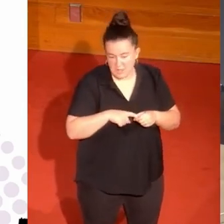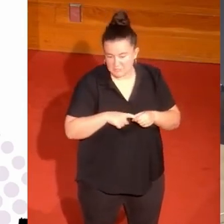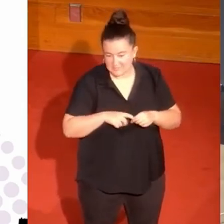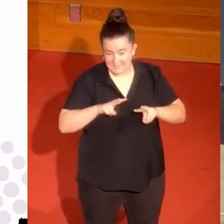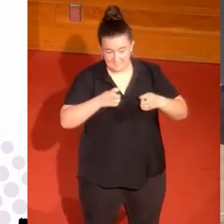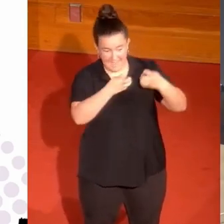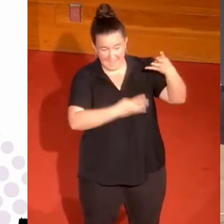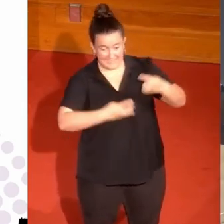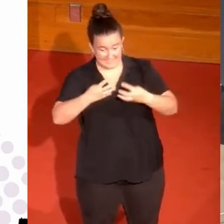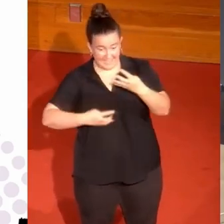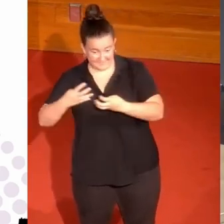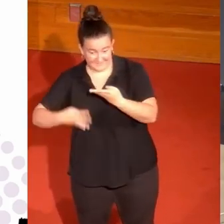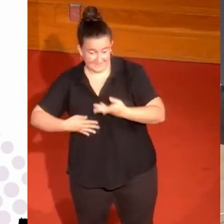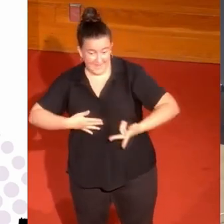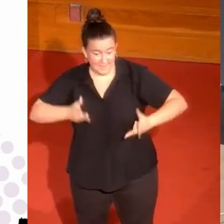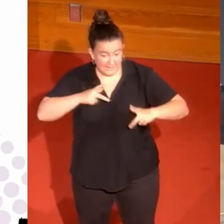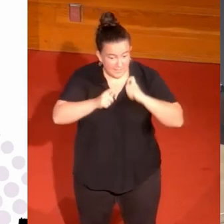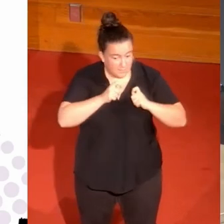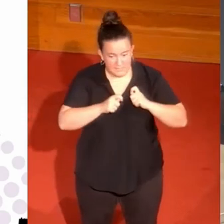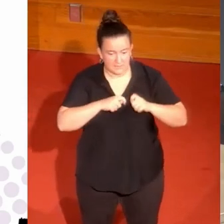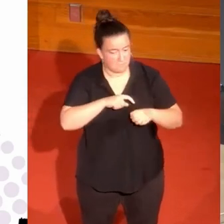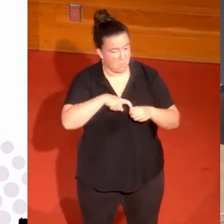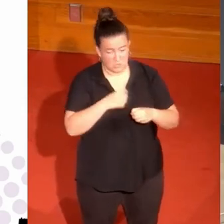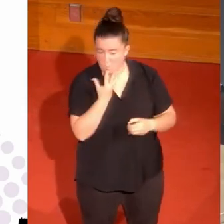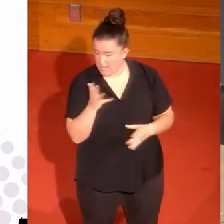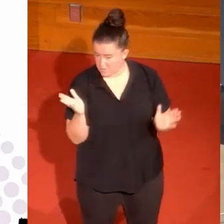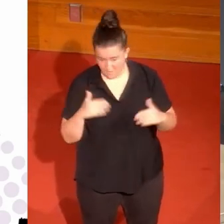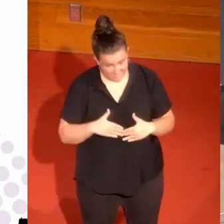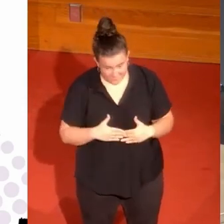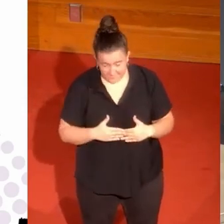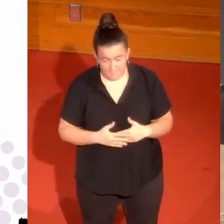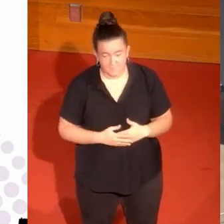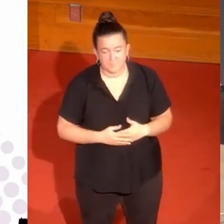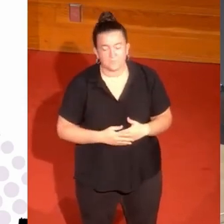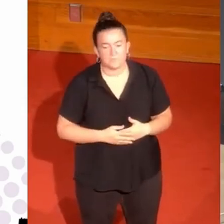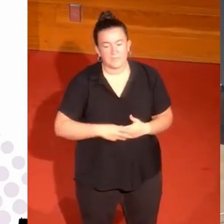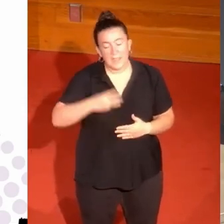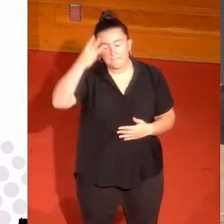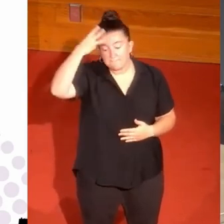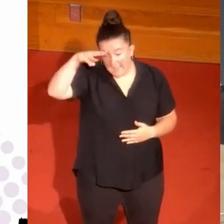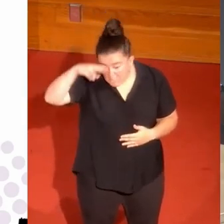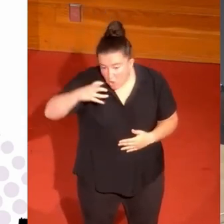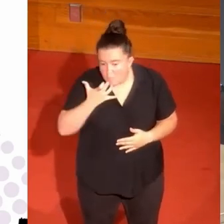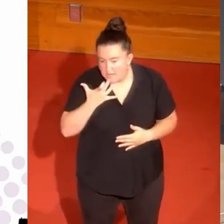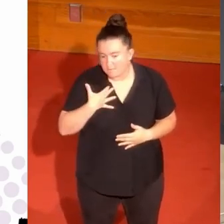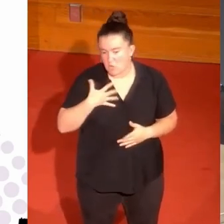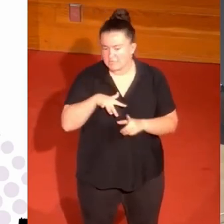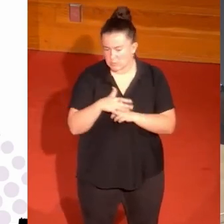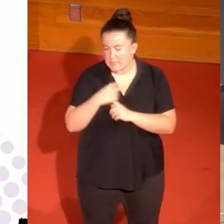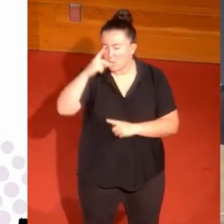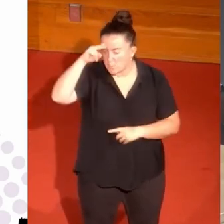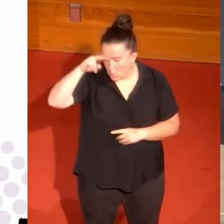También en esta en esta clasificación mundial es muy preocupante la situación en México por ejemplo donde los